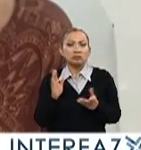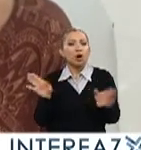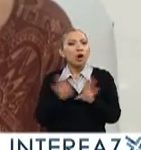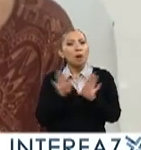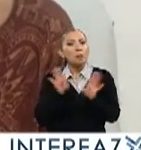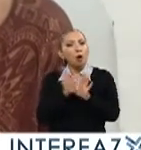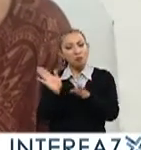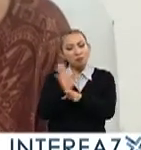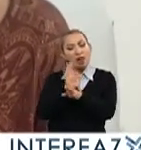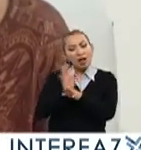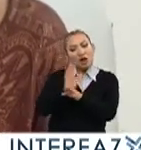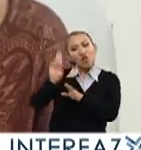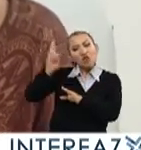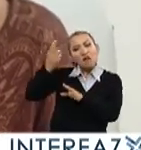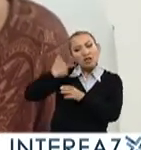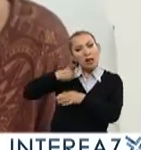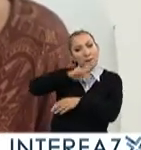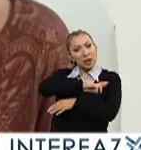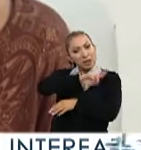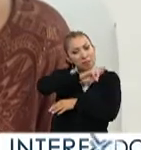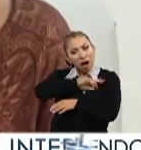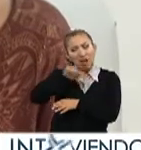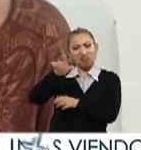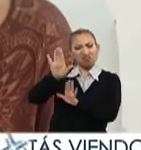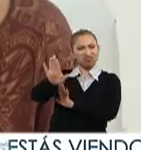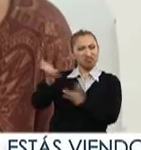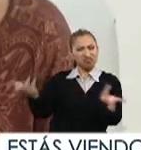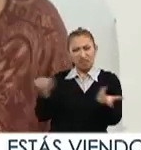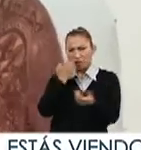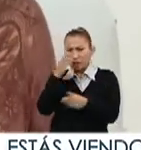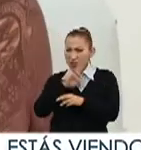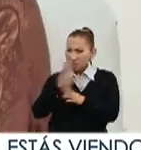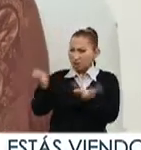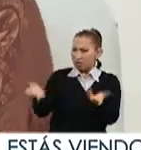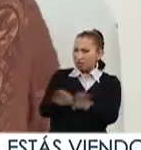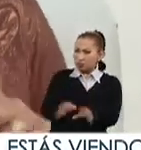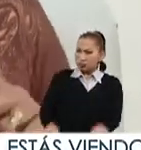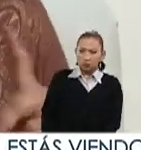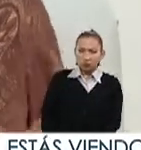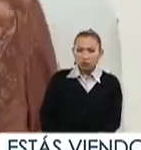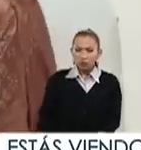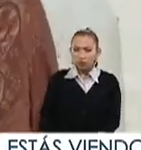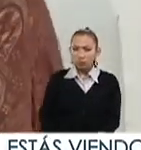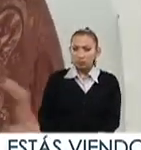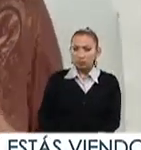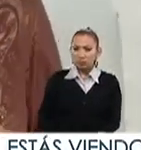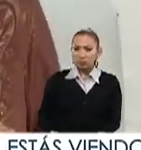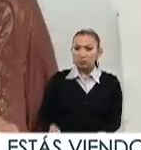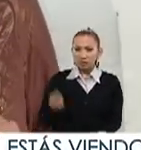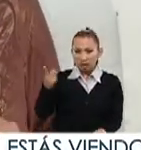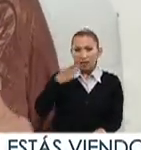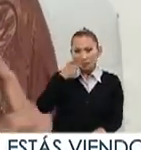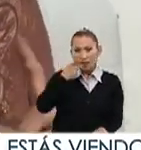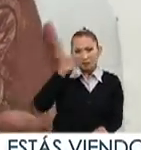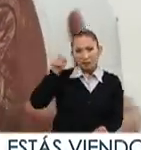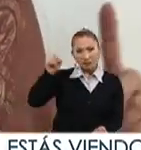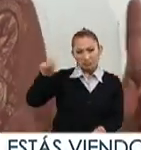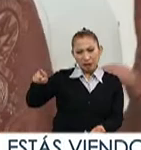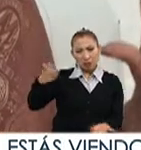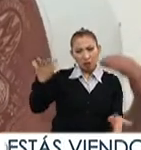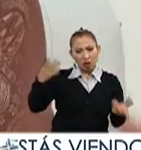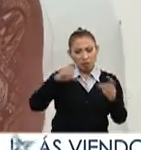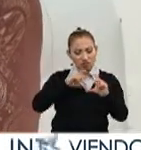Como un privilegio de la universidad privada o de la escuela privada. Entonces, incluso en el Facebook que hablábamos, es